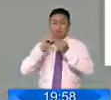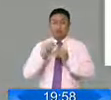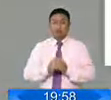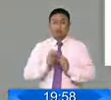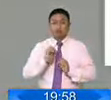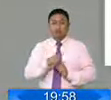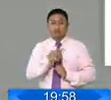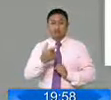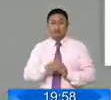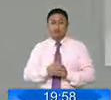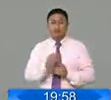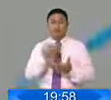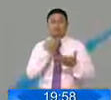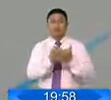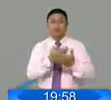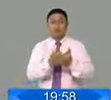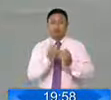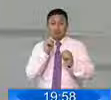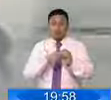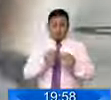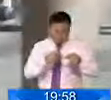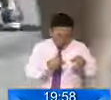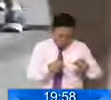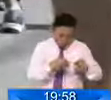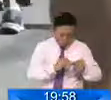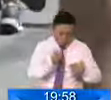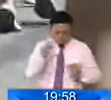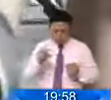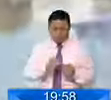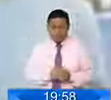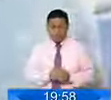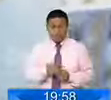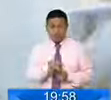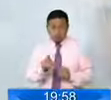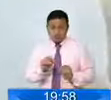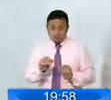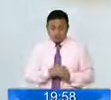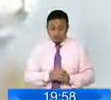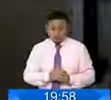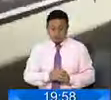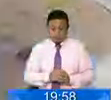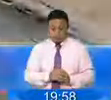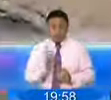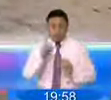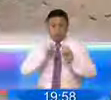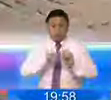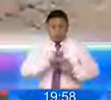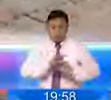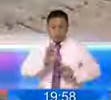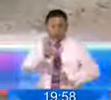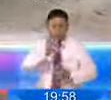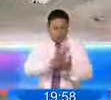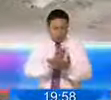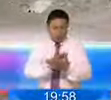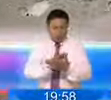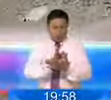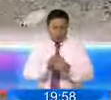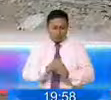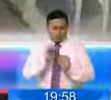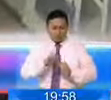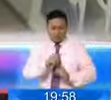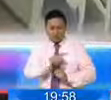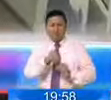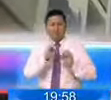yo lo encuentro en la factura de la inscripción. Si no registró esta opción al momento de inscribirse, no se preocupe, porque